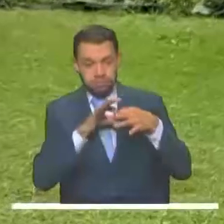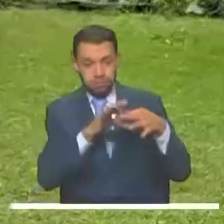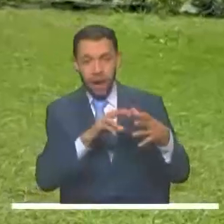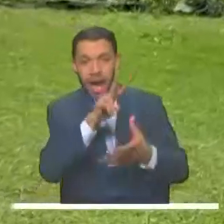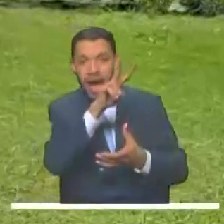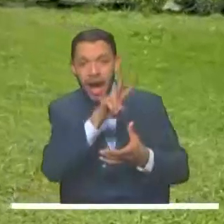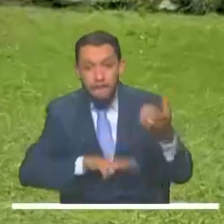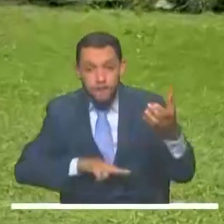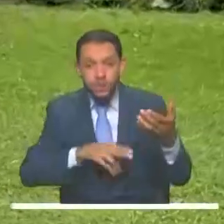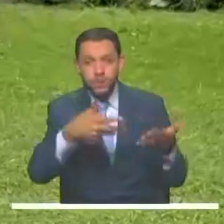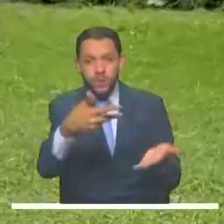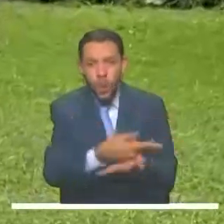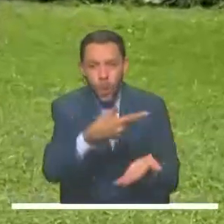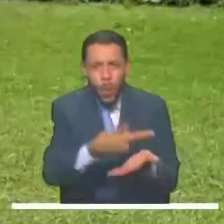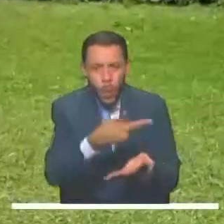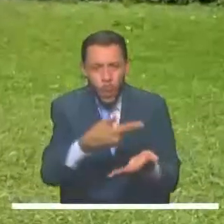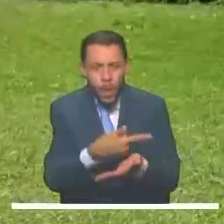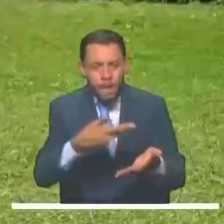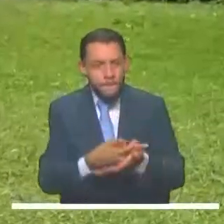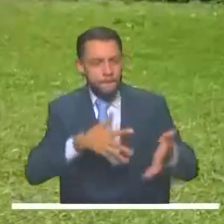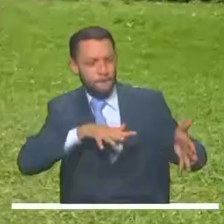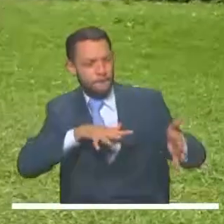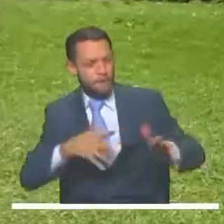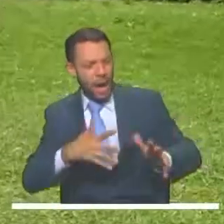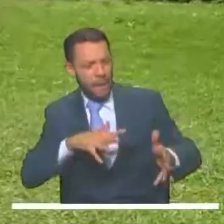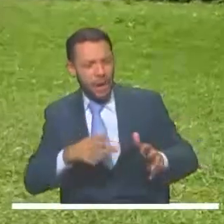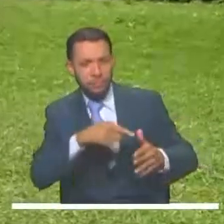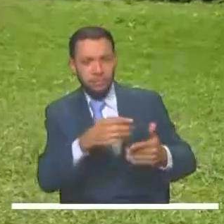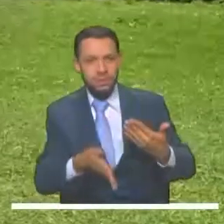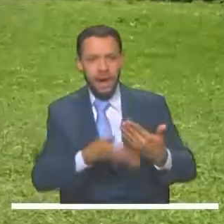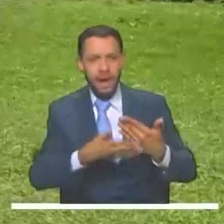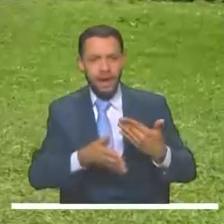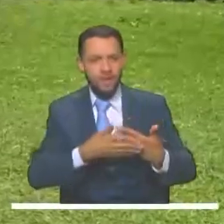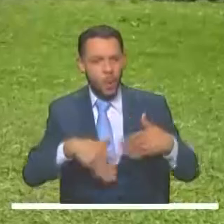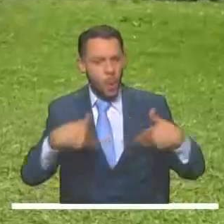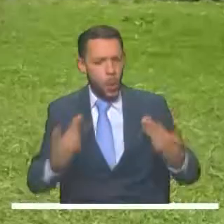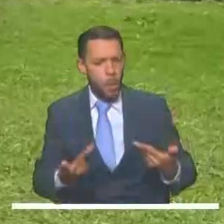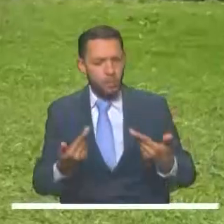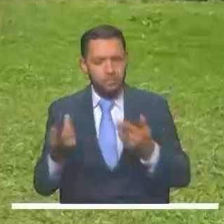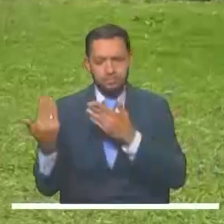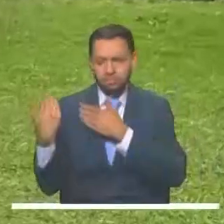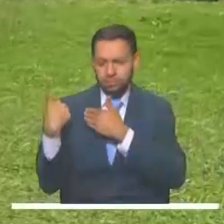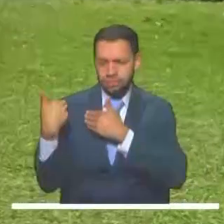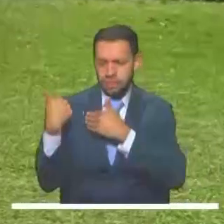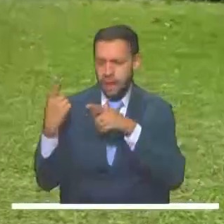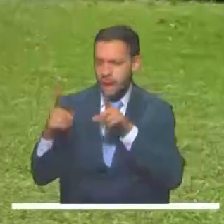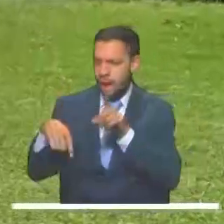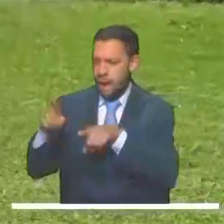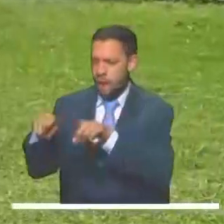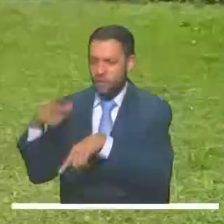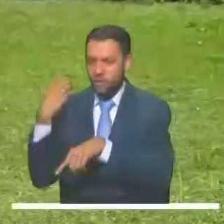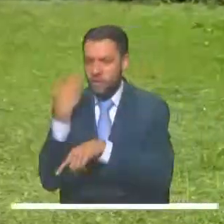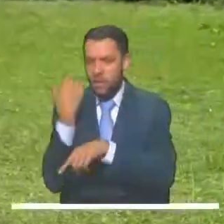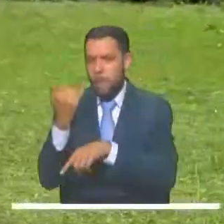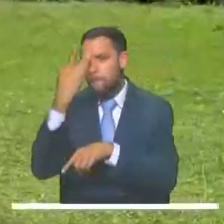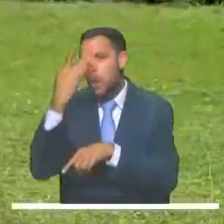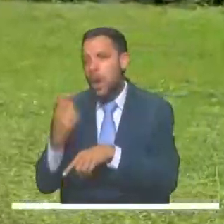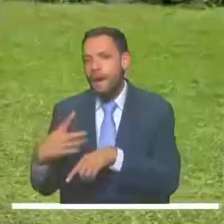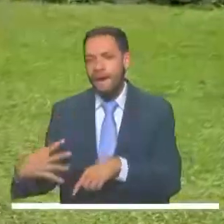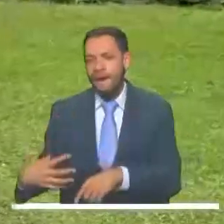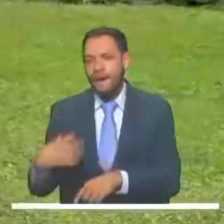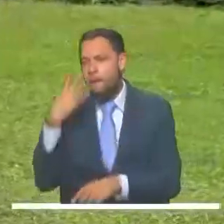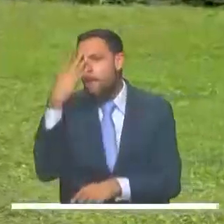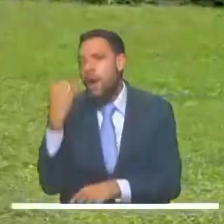explicamos muchas de las razones del por qué hay tantos diagnósticos de cáncer